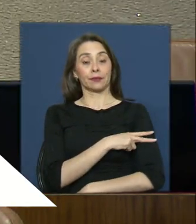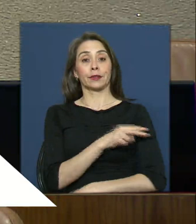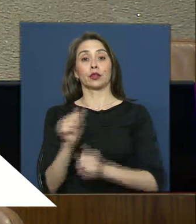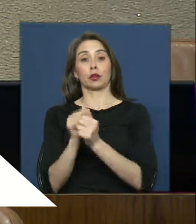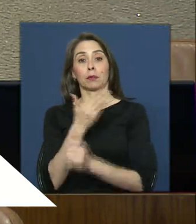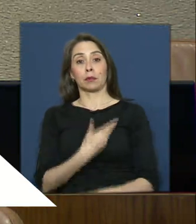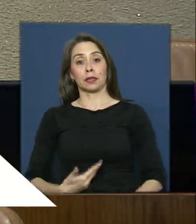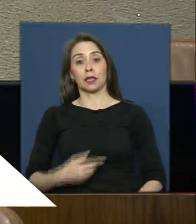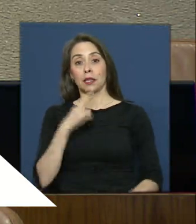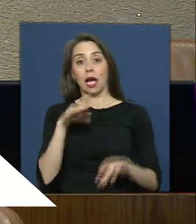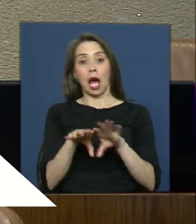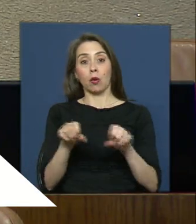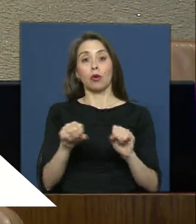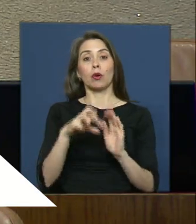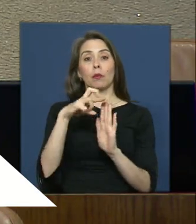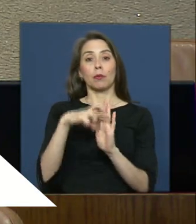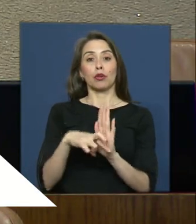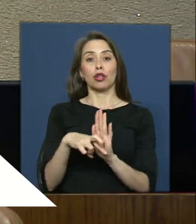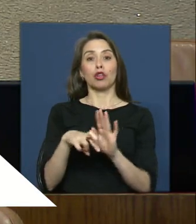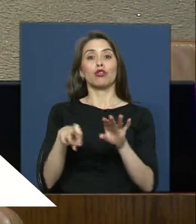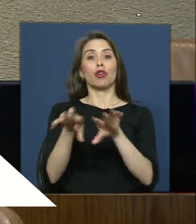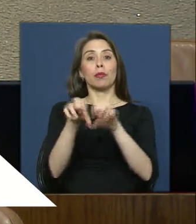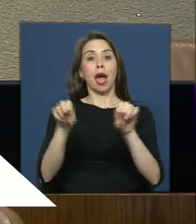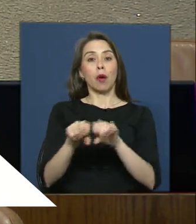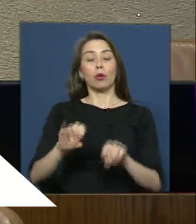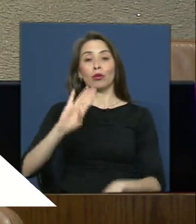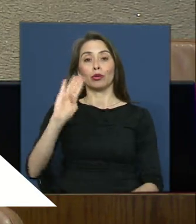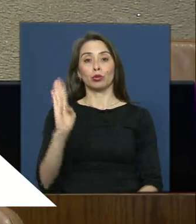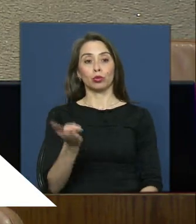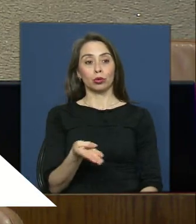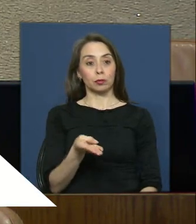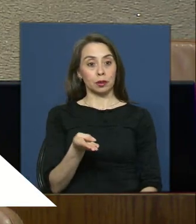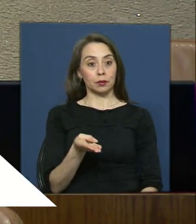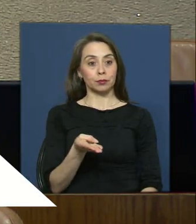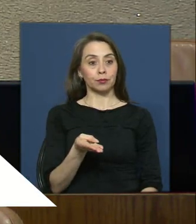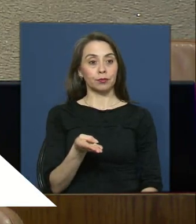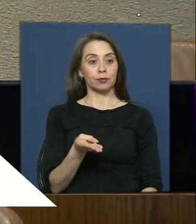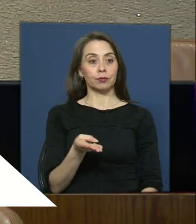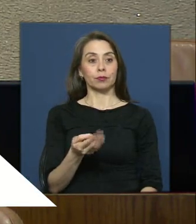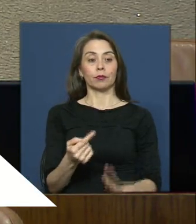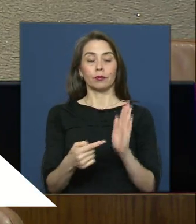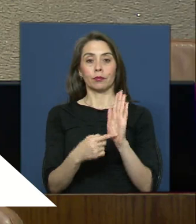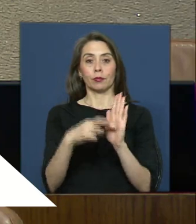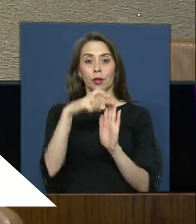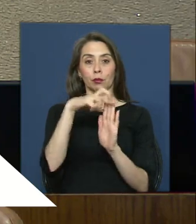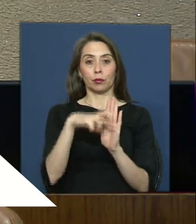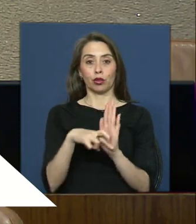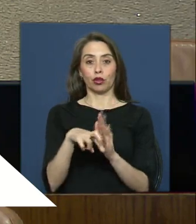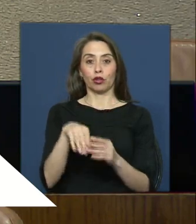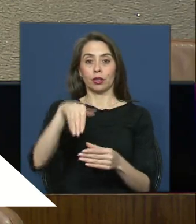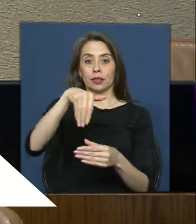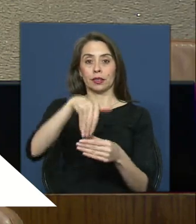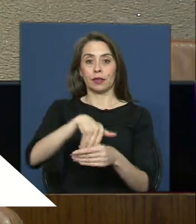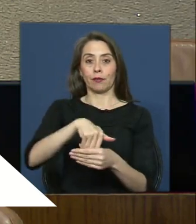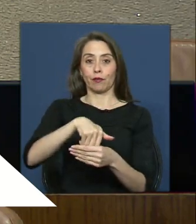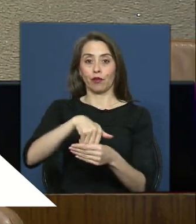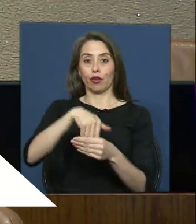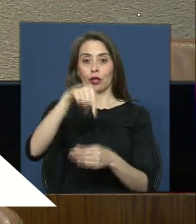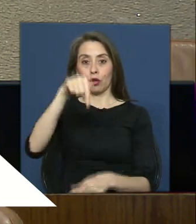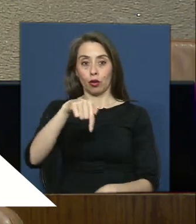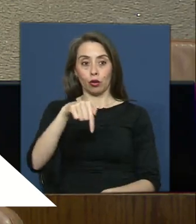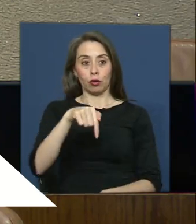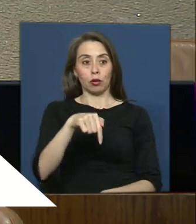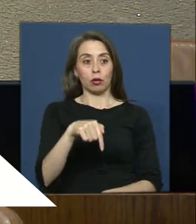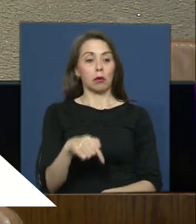de suspender los proyectos de resolución para que este proyecto pudiese ser votado en el día de hoy. Al